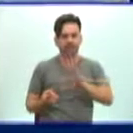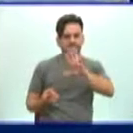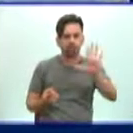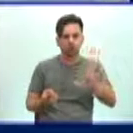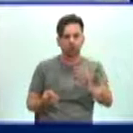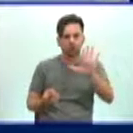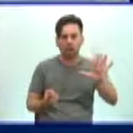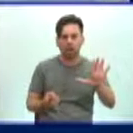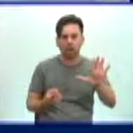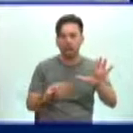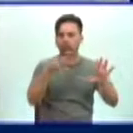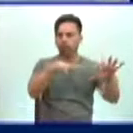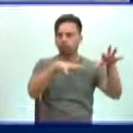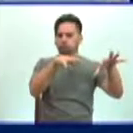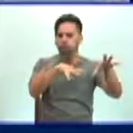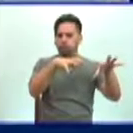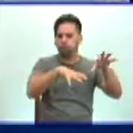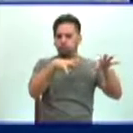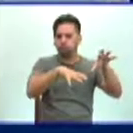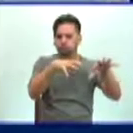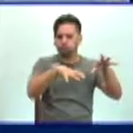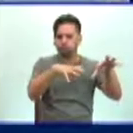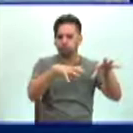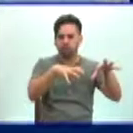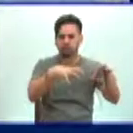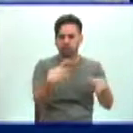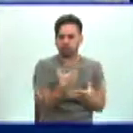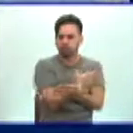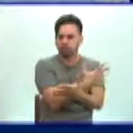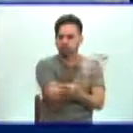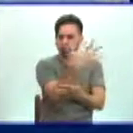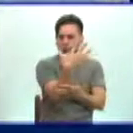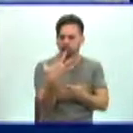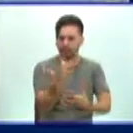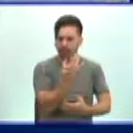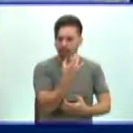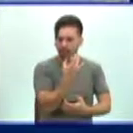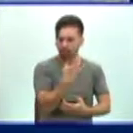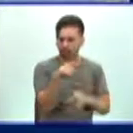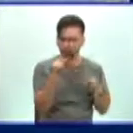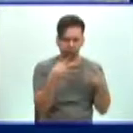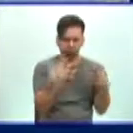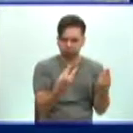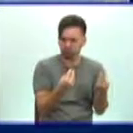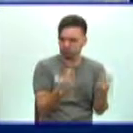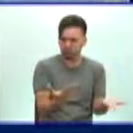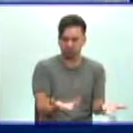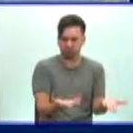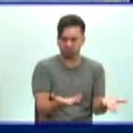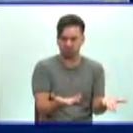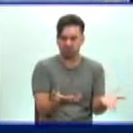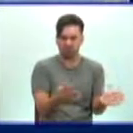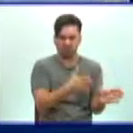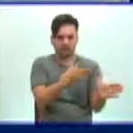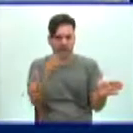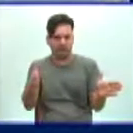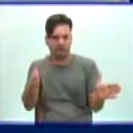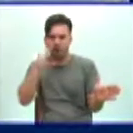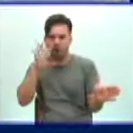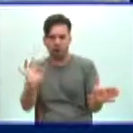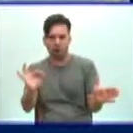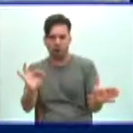son abundantes, donde hay vegetación abundante a partir de estas precipitaciones. Bueno, esto tiene la explicación a